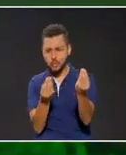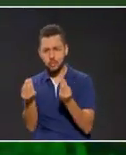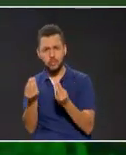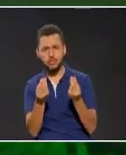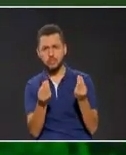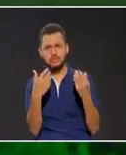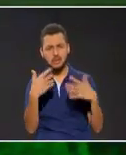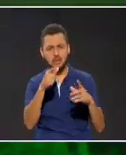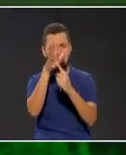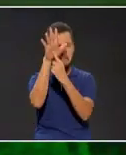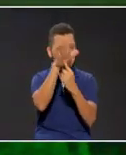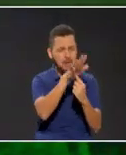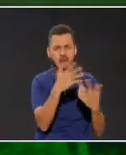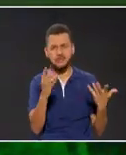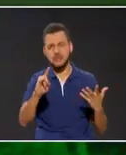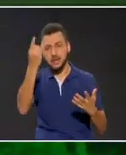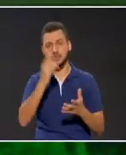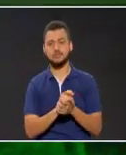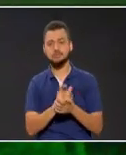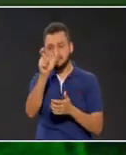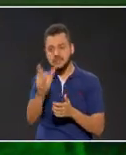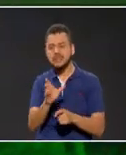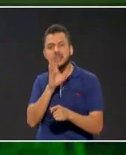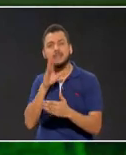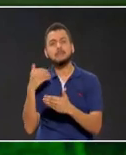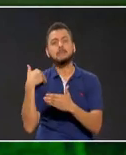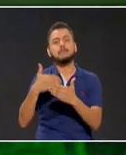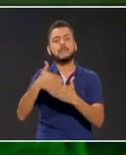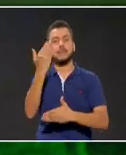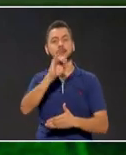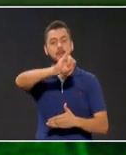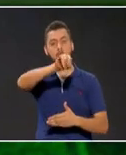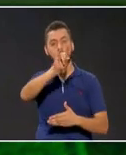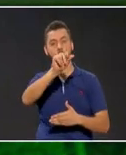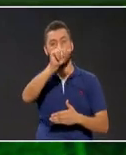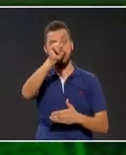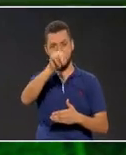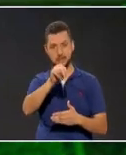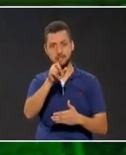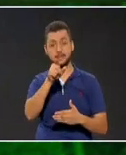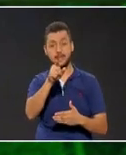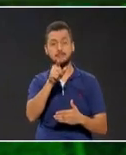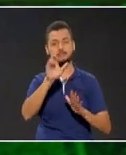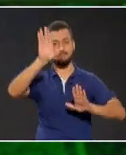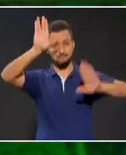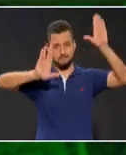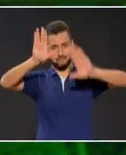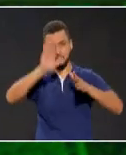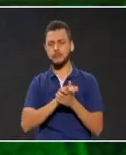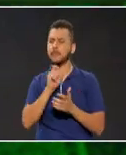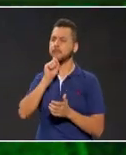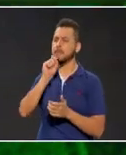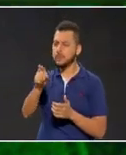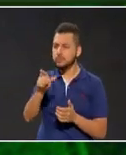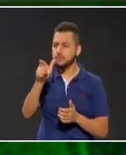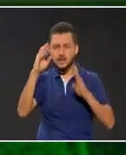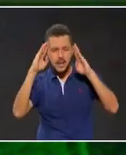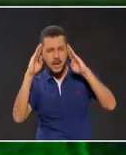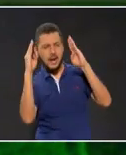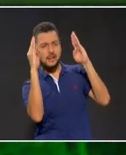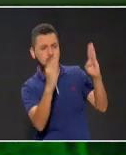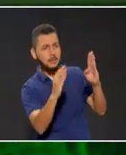ronda la va a iniciar el candidato Juan Carlos Vélez y la pregunta específica para los cuatro es, ¿cuál es su programa de atención